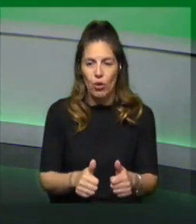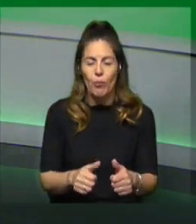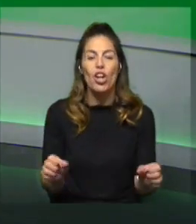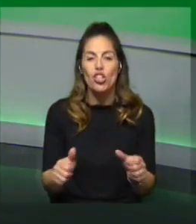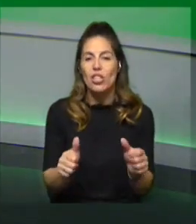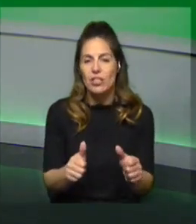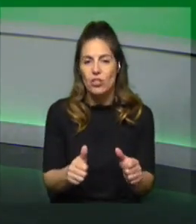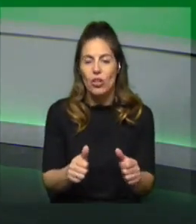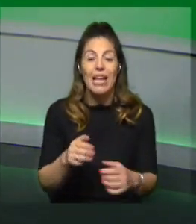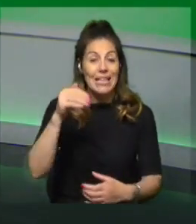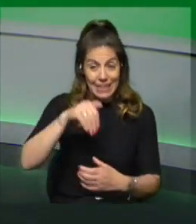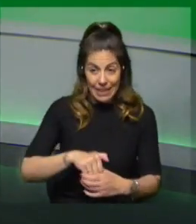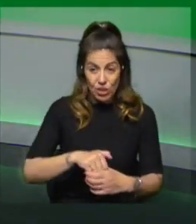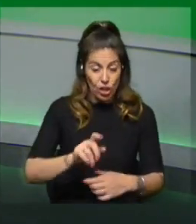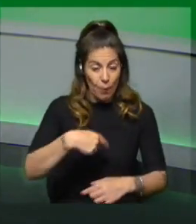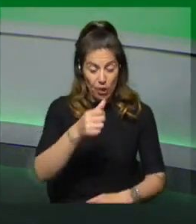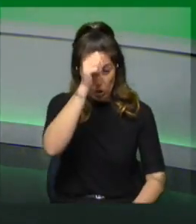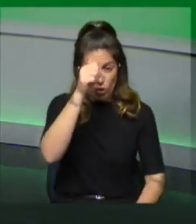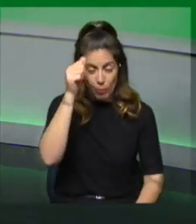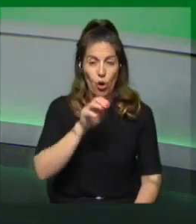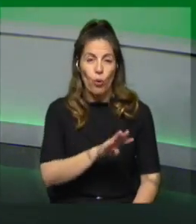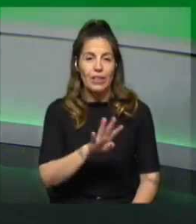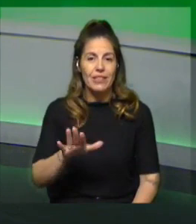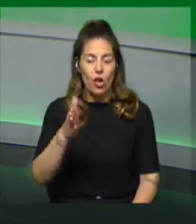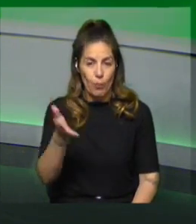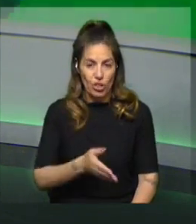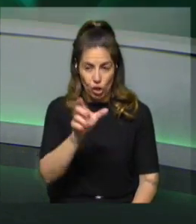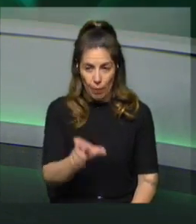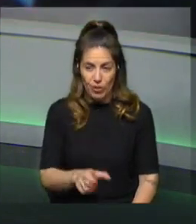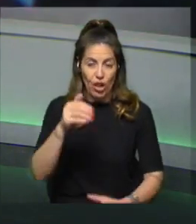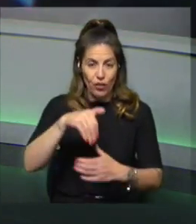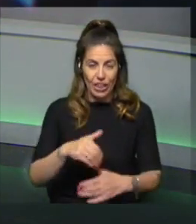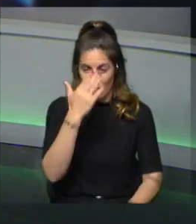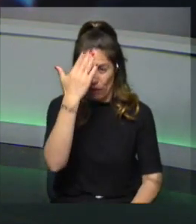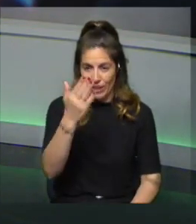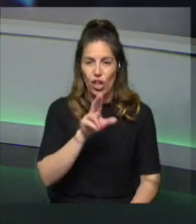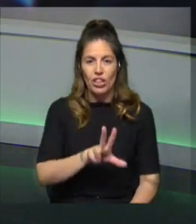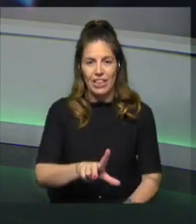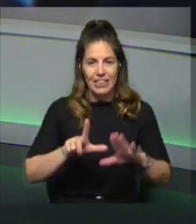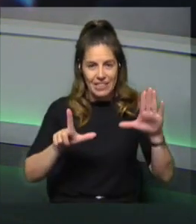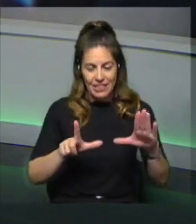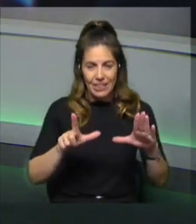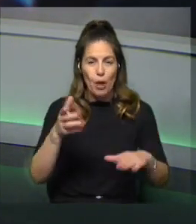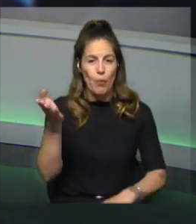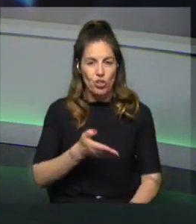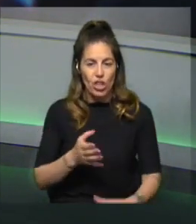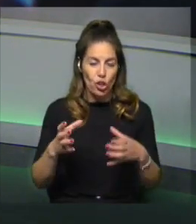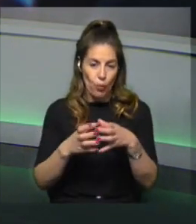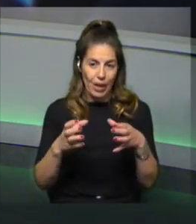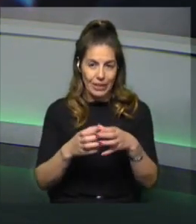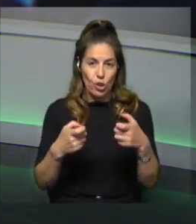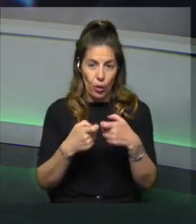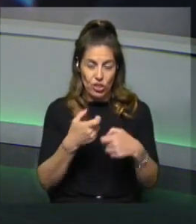Si las elecciones fueran este domingo, el 45% de las personas votaría al Frente Amplio, el 37% apoyaría a los partidos de la coalición de